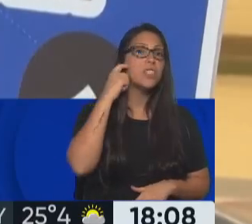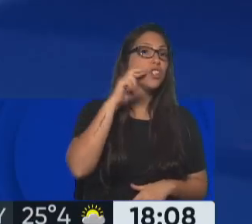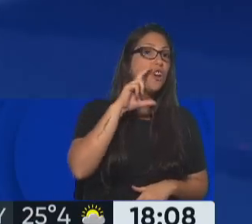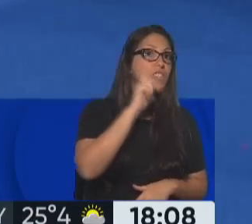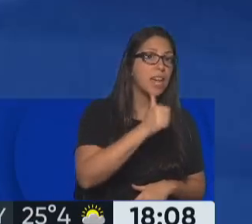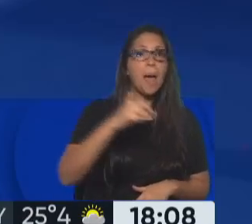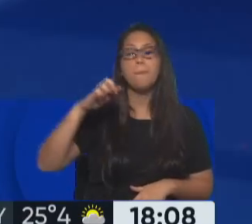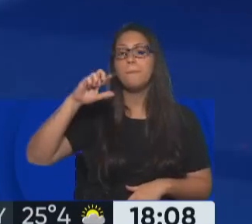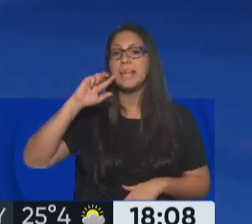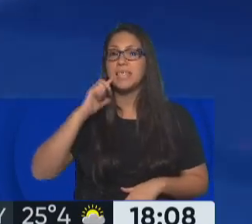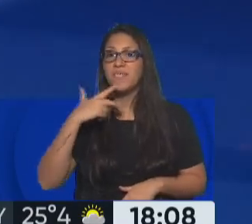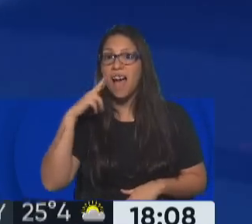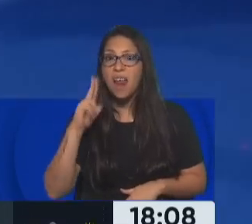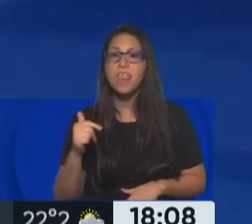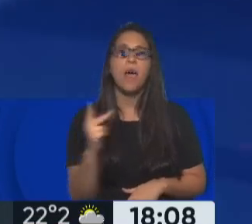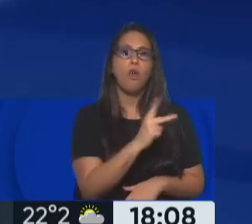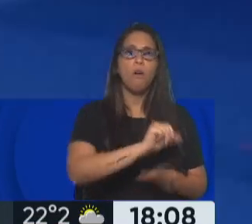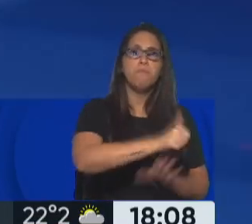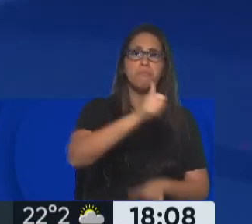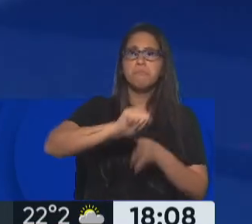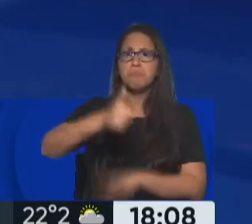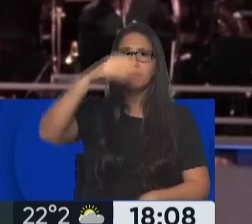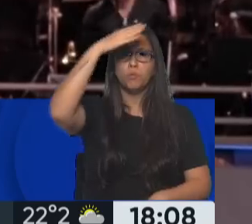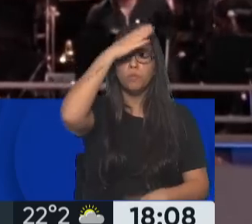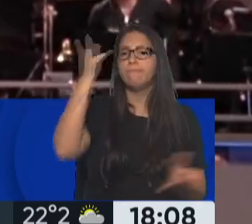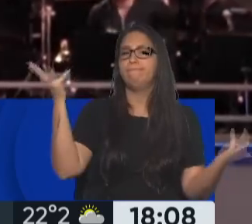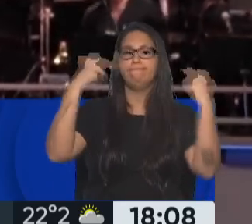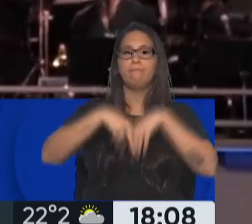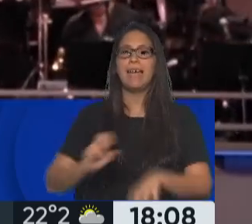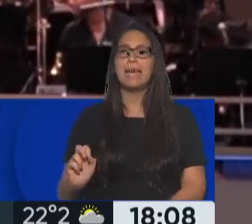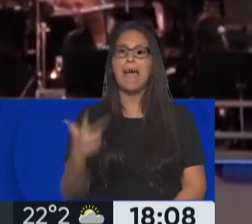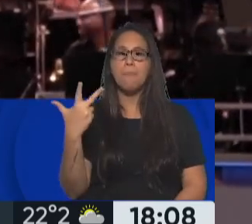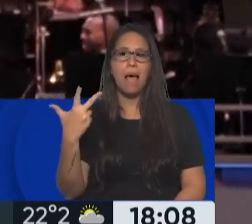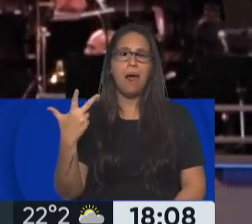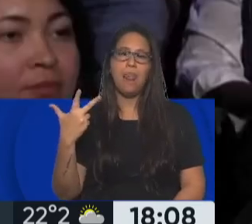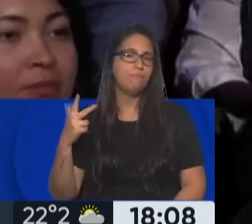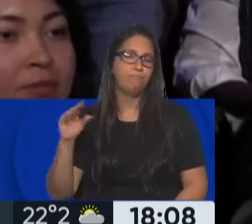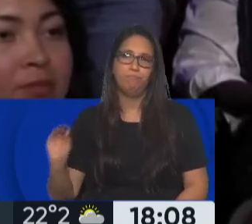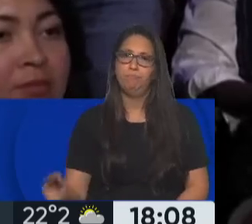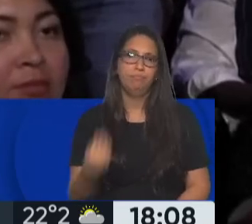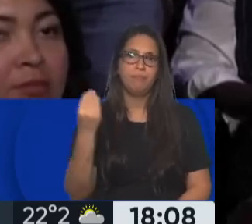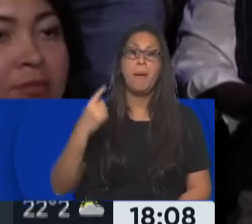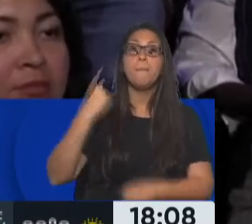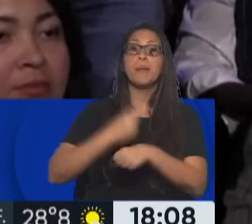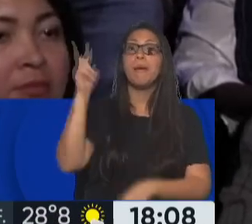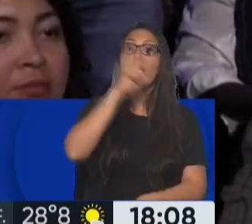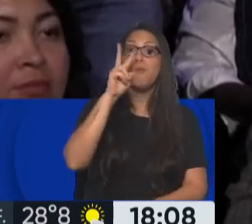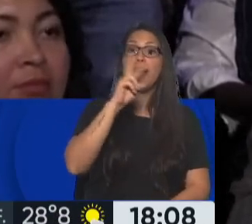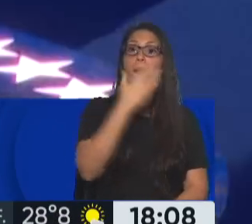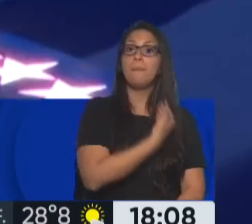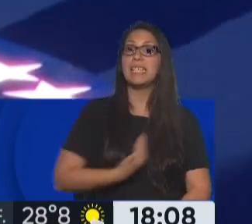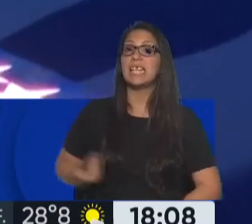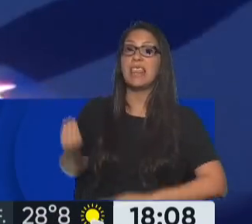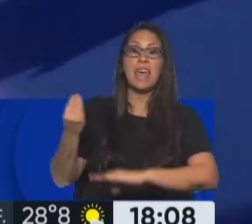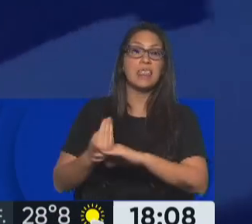Pensilvania, concluyendo abruptamente así con el sueño de Kamala Harris de convertirse en la primera presidente de la historia de los Estados Unidos y la